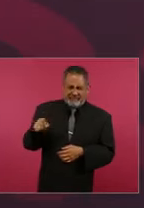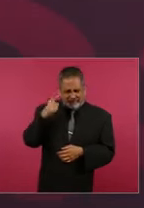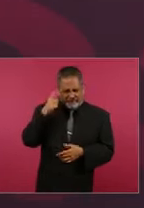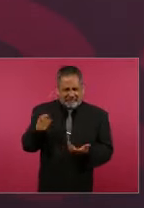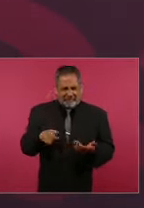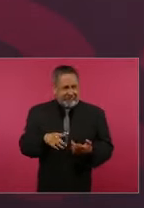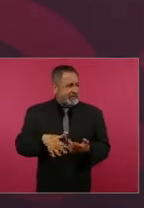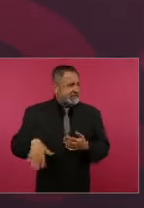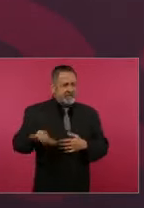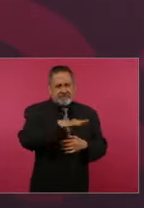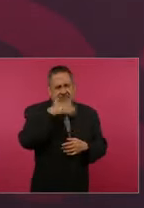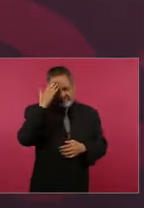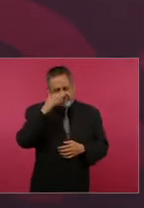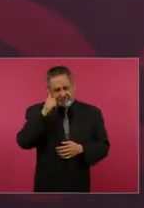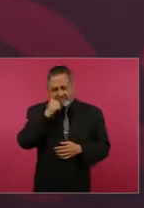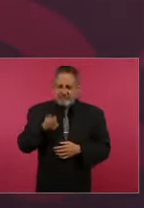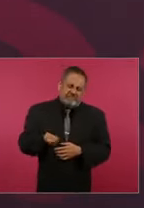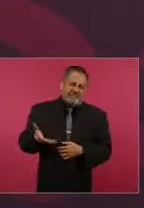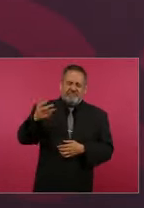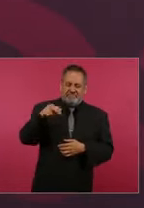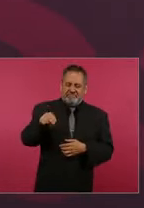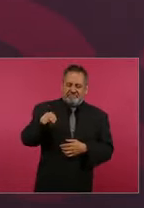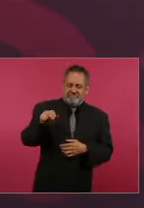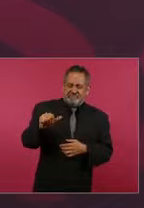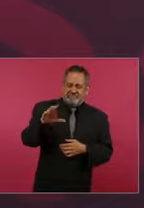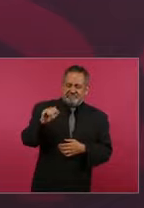de dominio público.